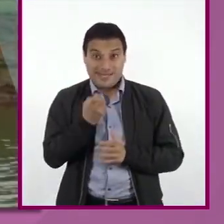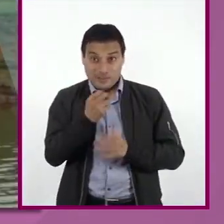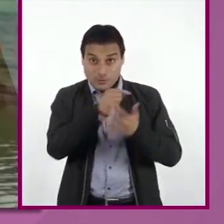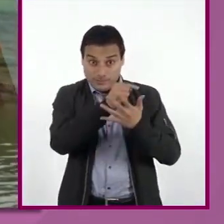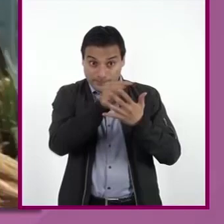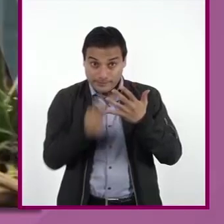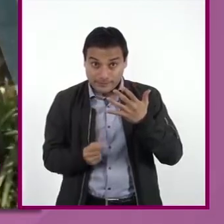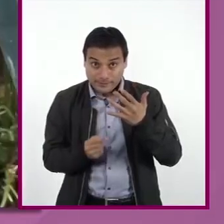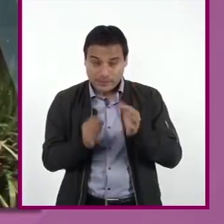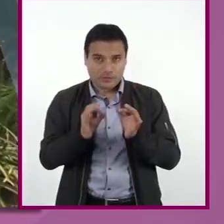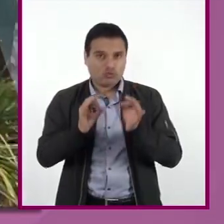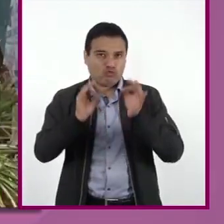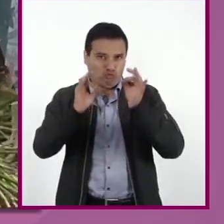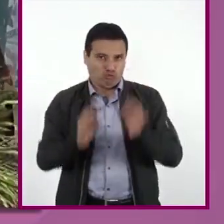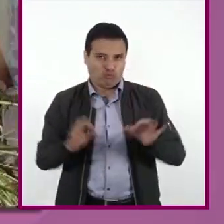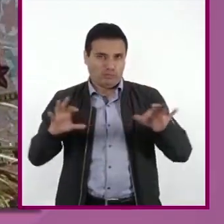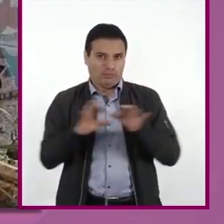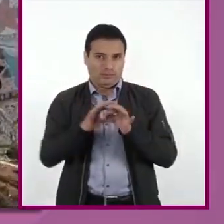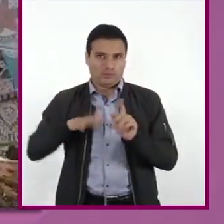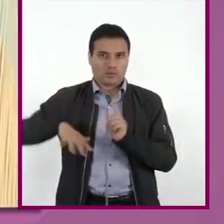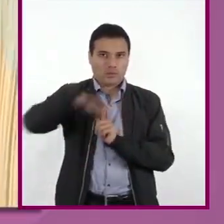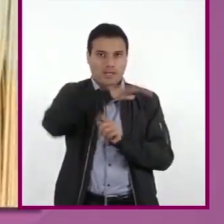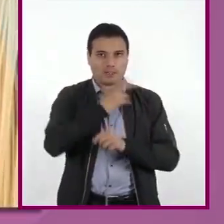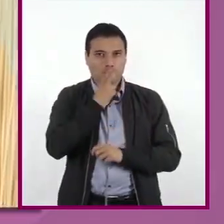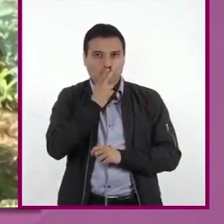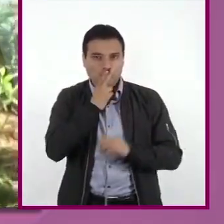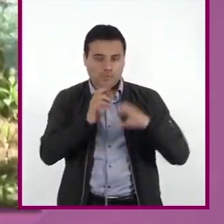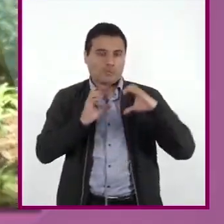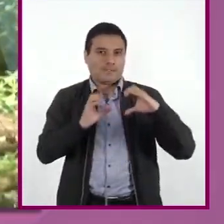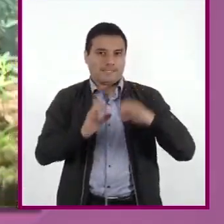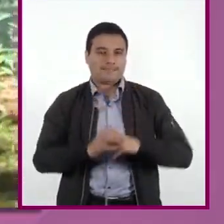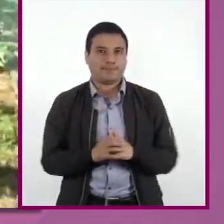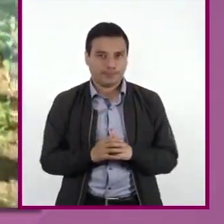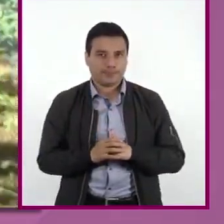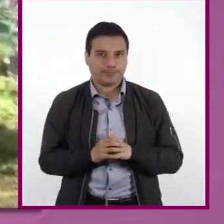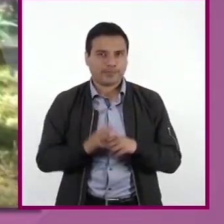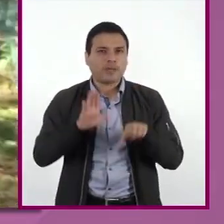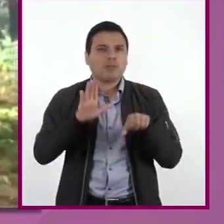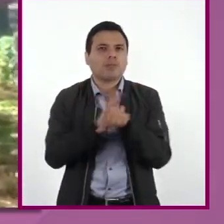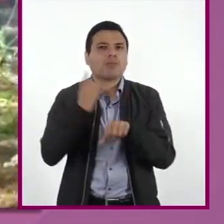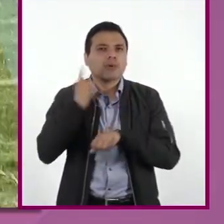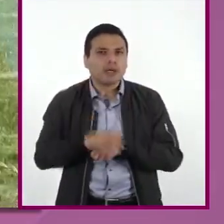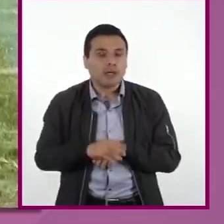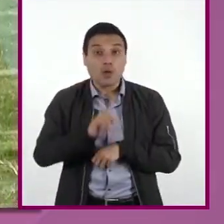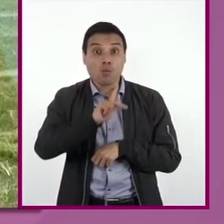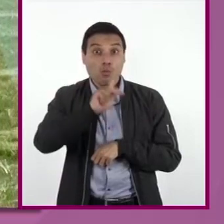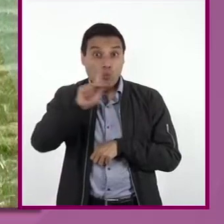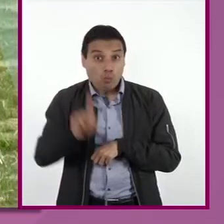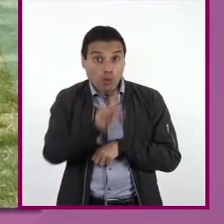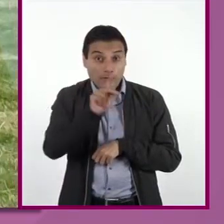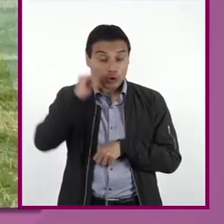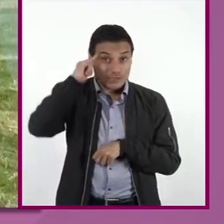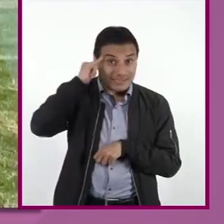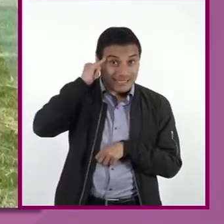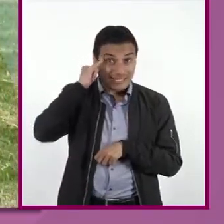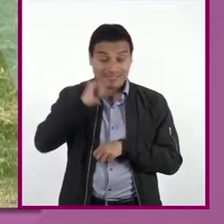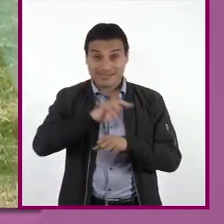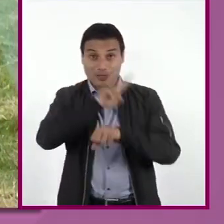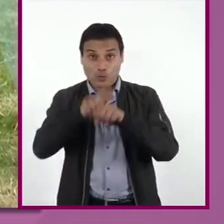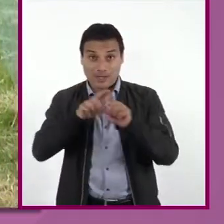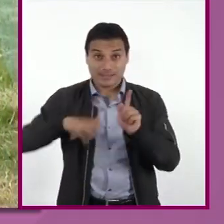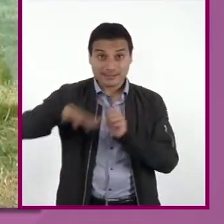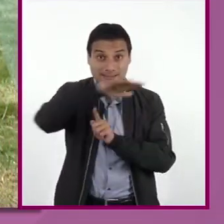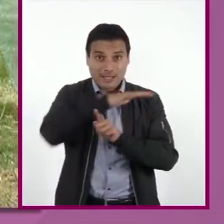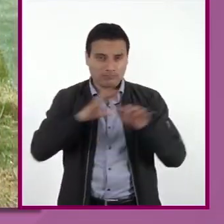la conservación de los ecosistemas y los recursos naturales, pues la relación entre los pueblos indígenas y la naturaleza es